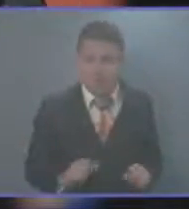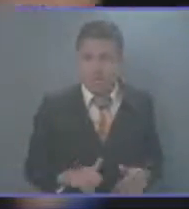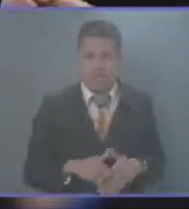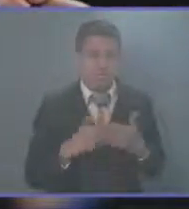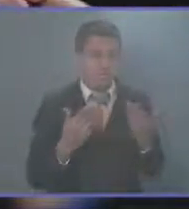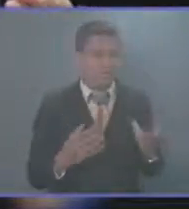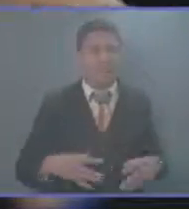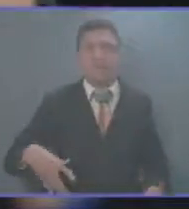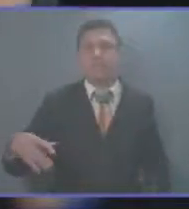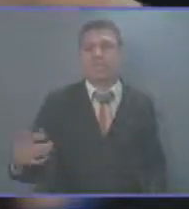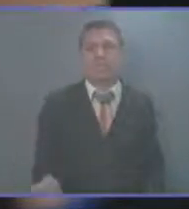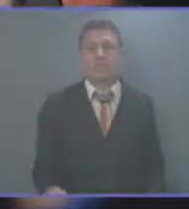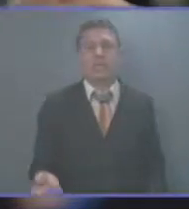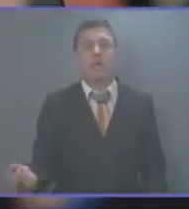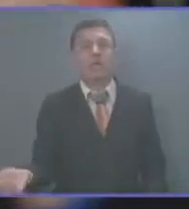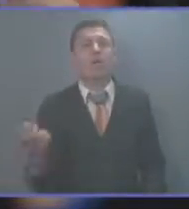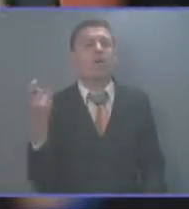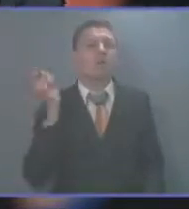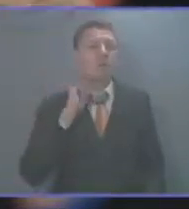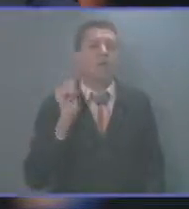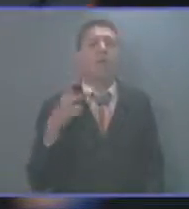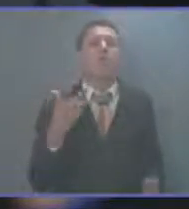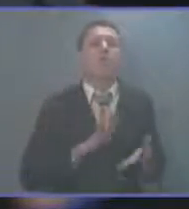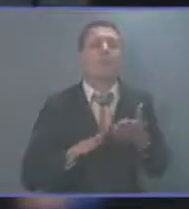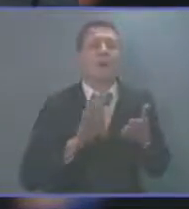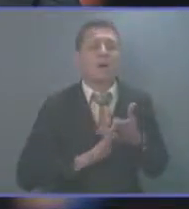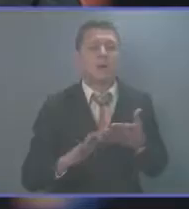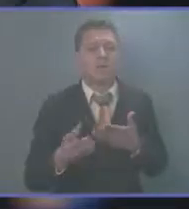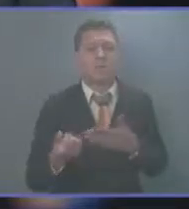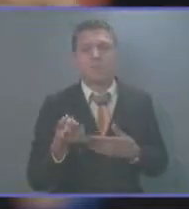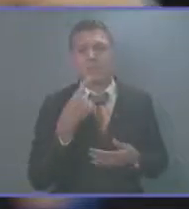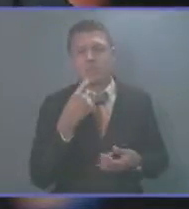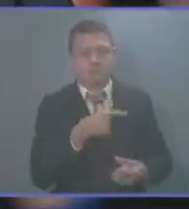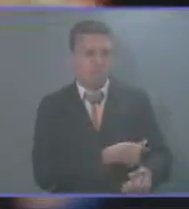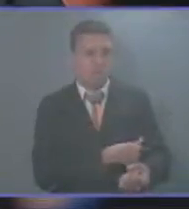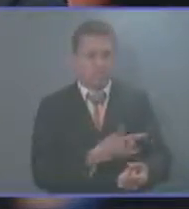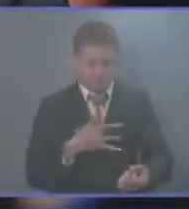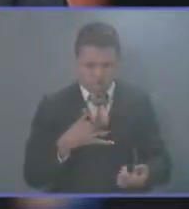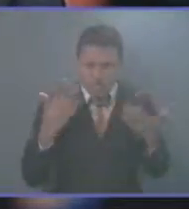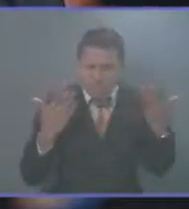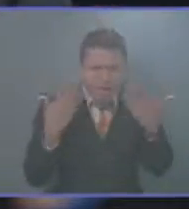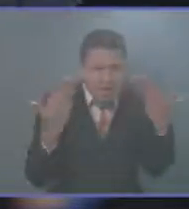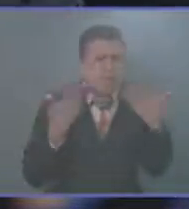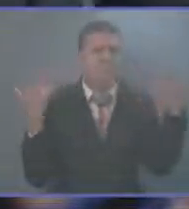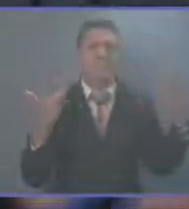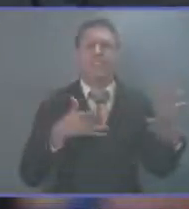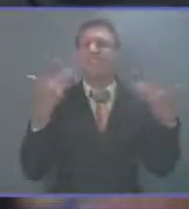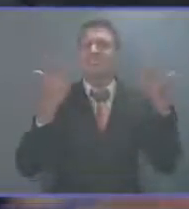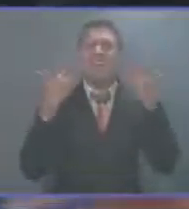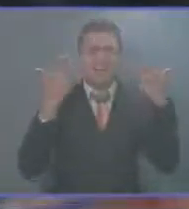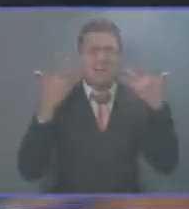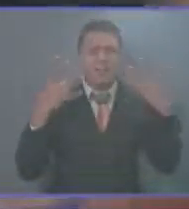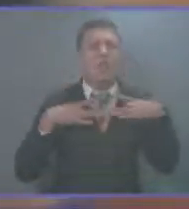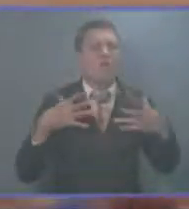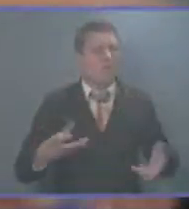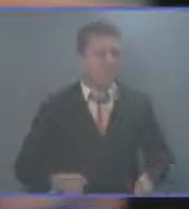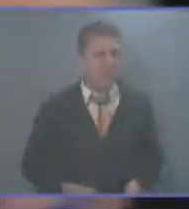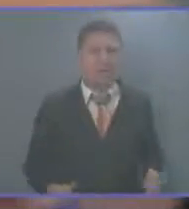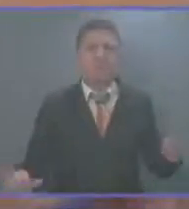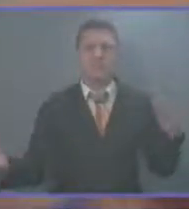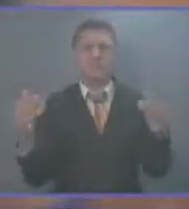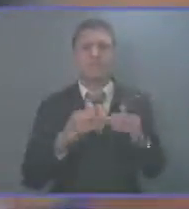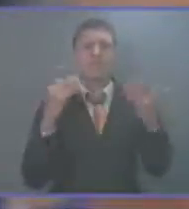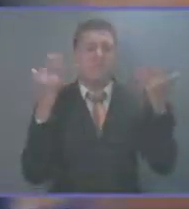No debe de haber excusa que no va a haber medicina en los hospitales. Nos alegra que justamente el gobierno esté con